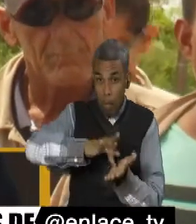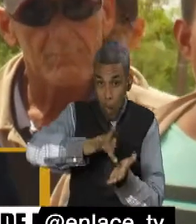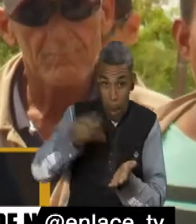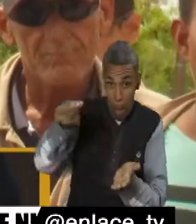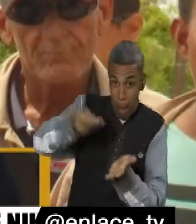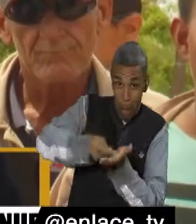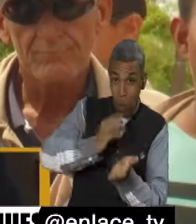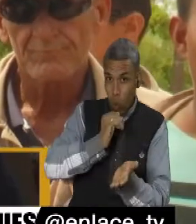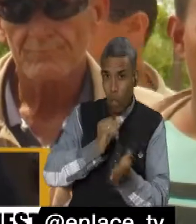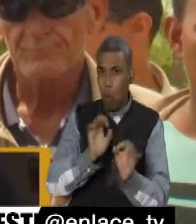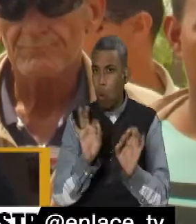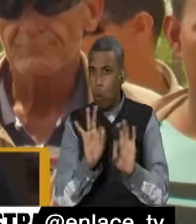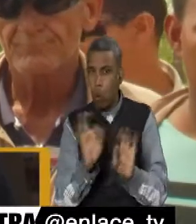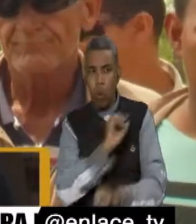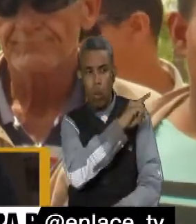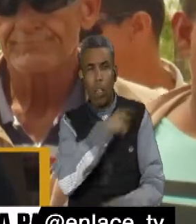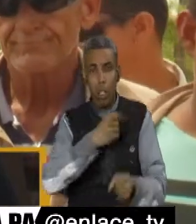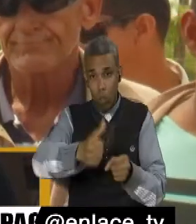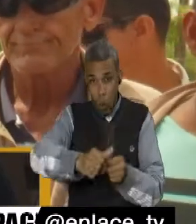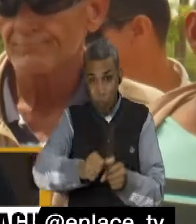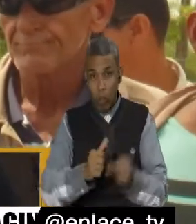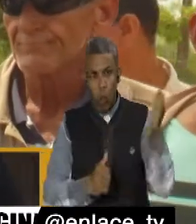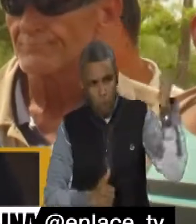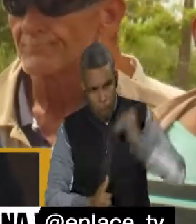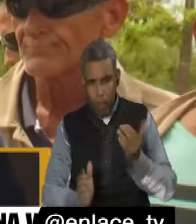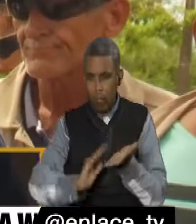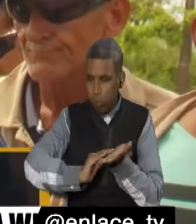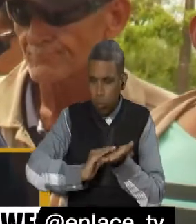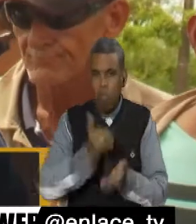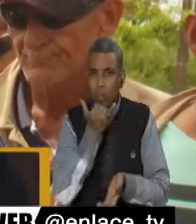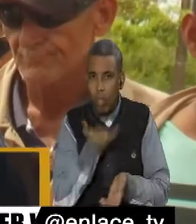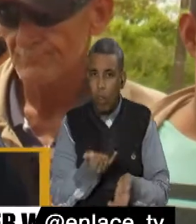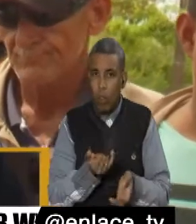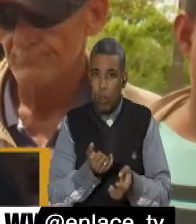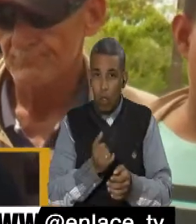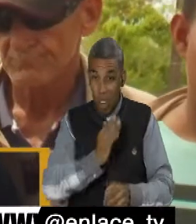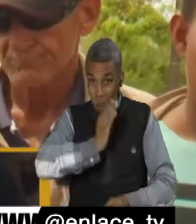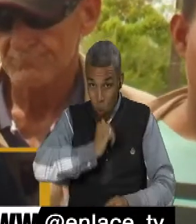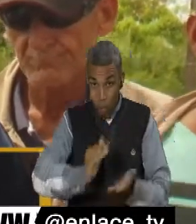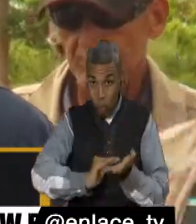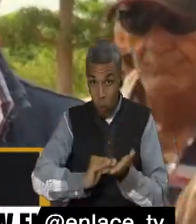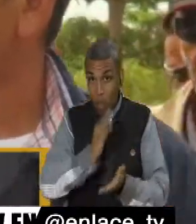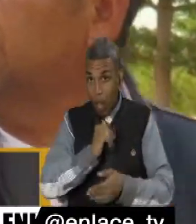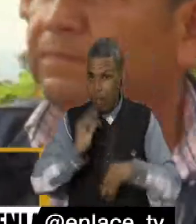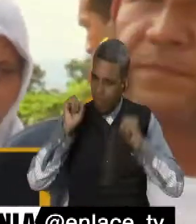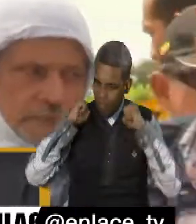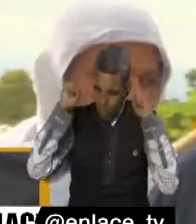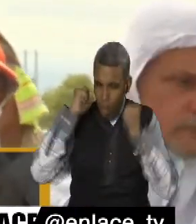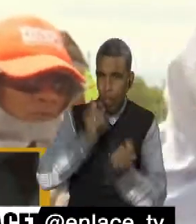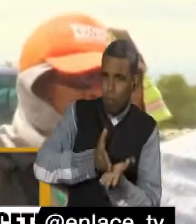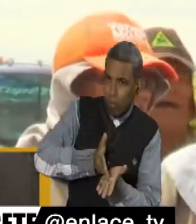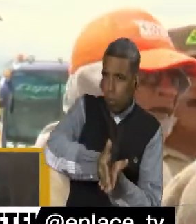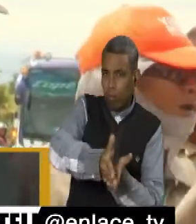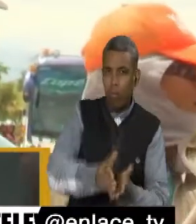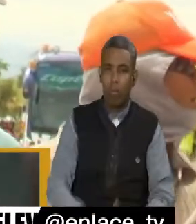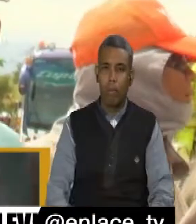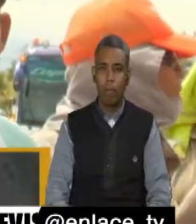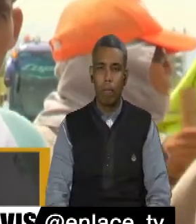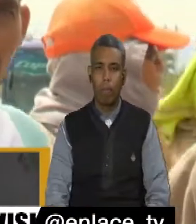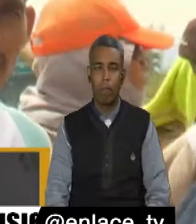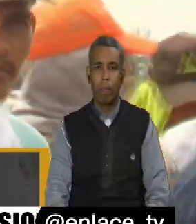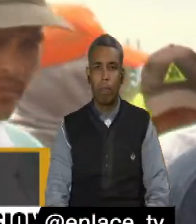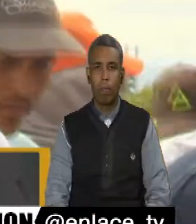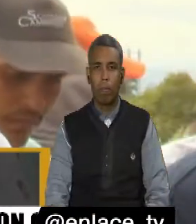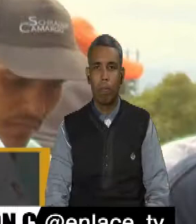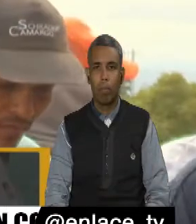de Ecopetrol que realmente venga y verifique qué es lo que pasa en este proceso. Bien, entonces, vocero de Sindipetrol,